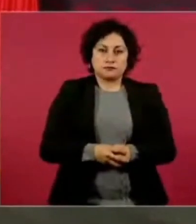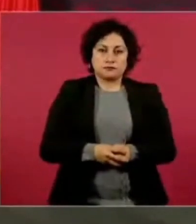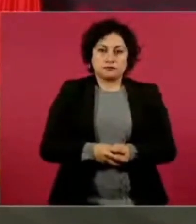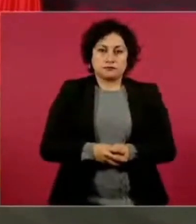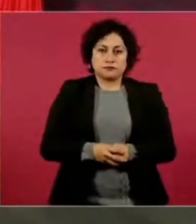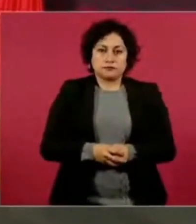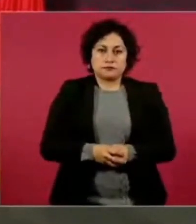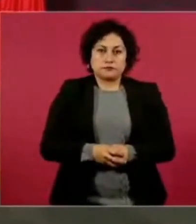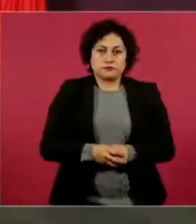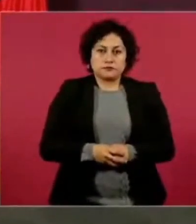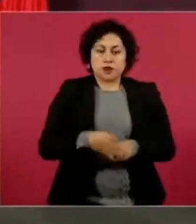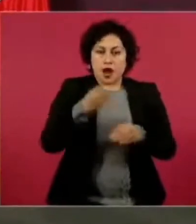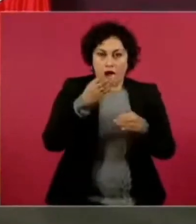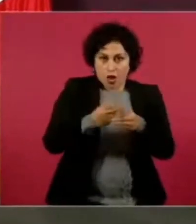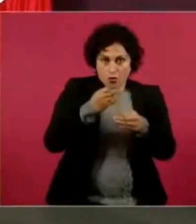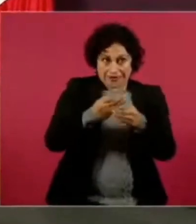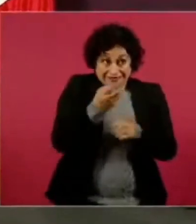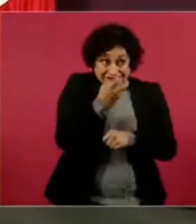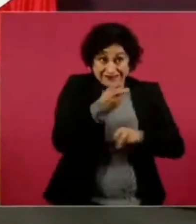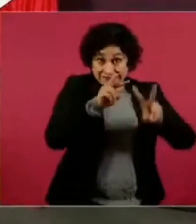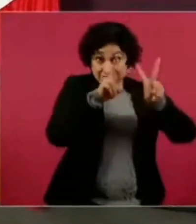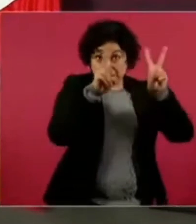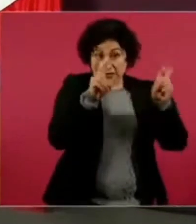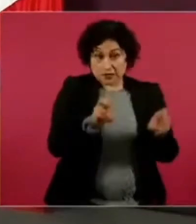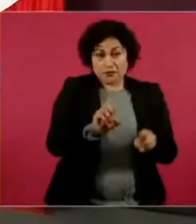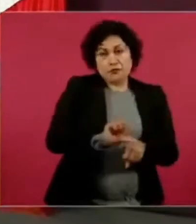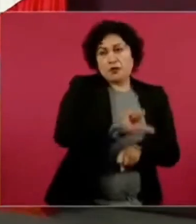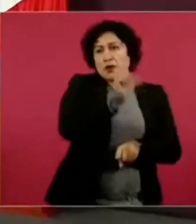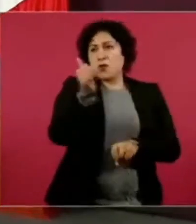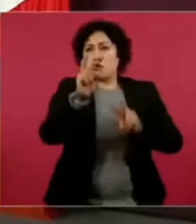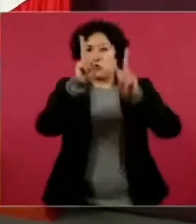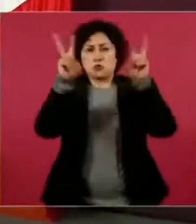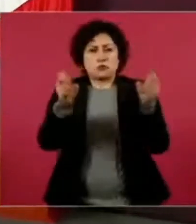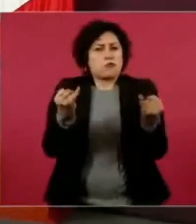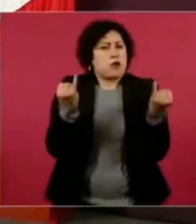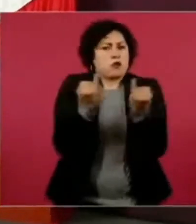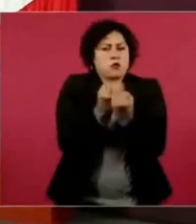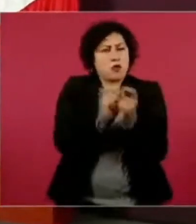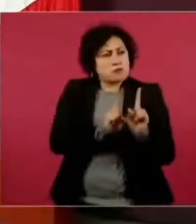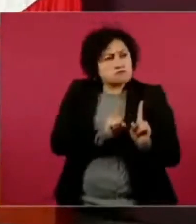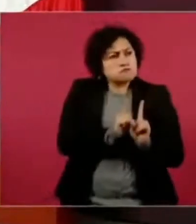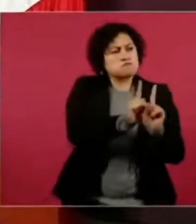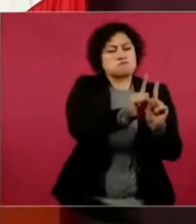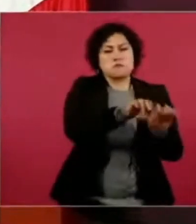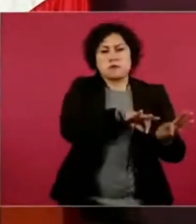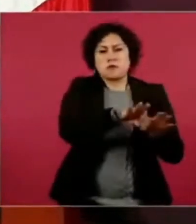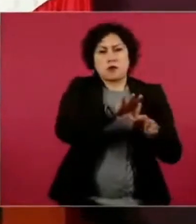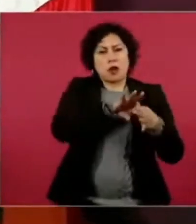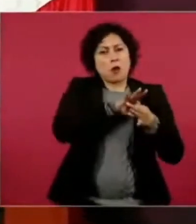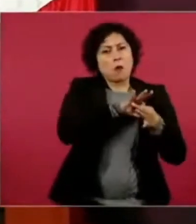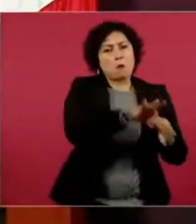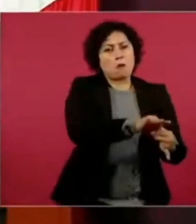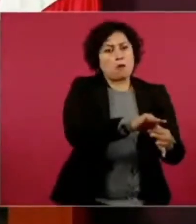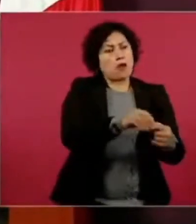en esta y en otras acciones. No hemos tenido ninguna diferencia